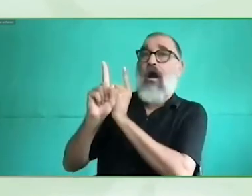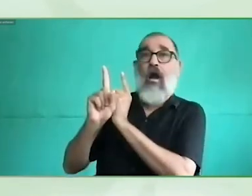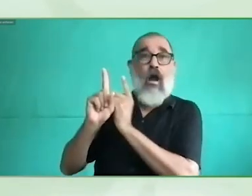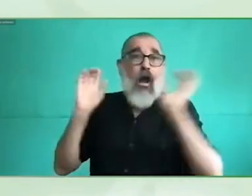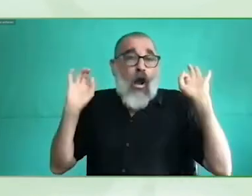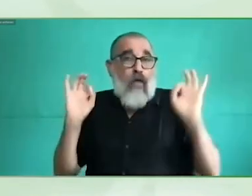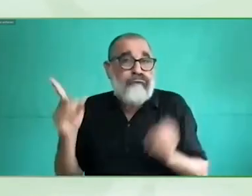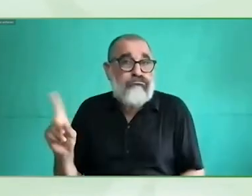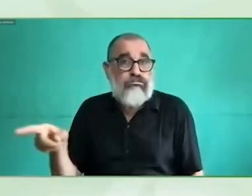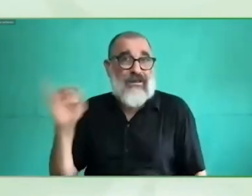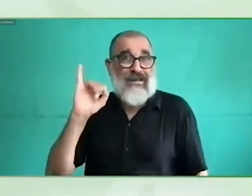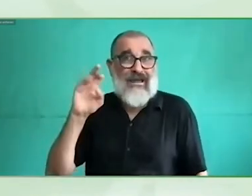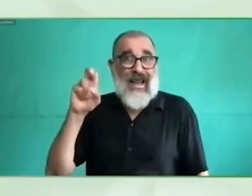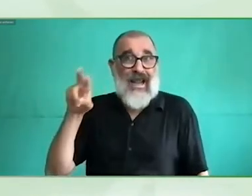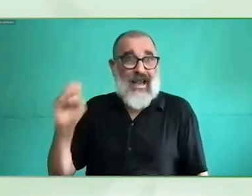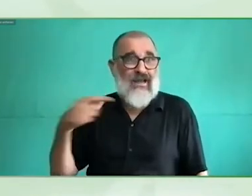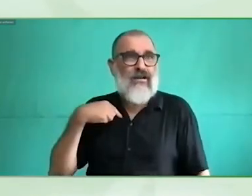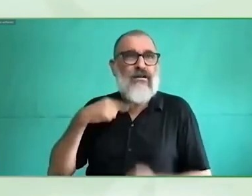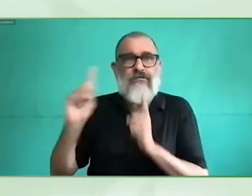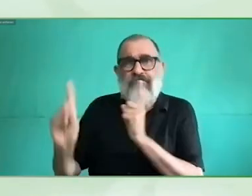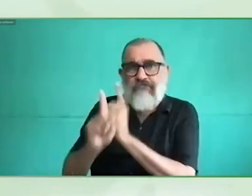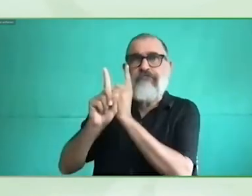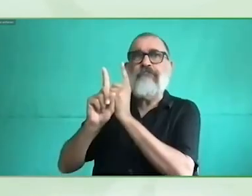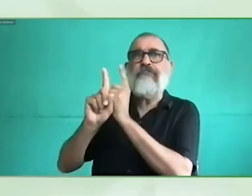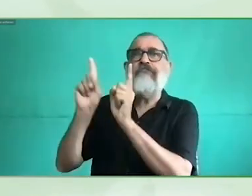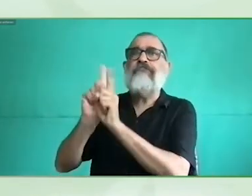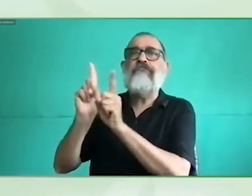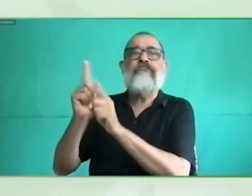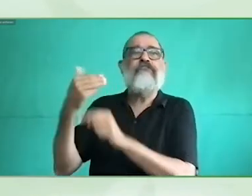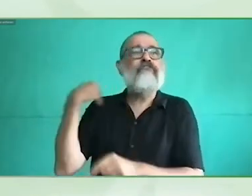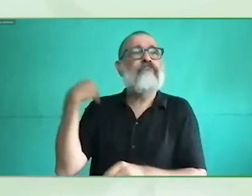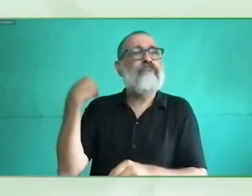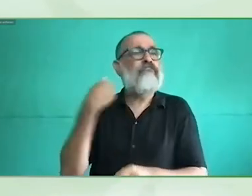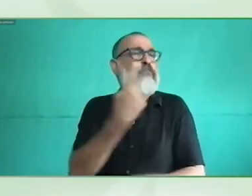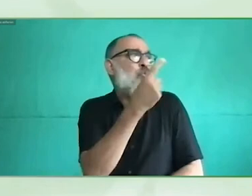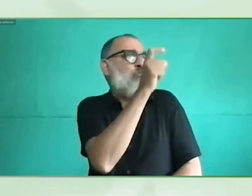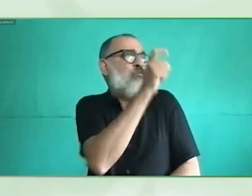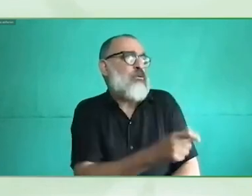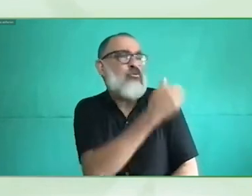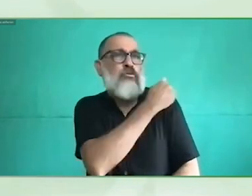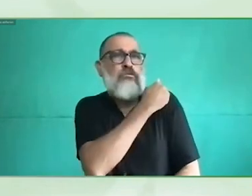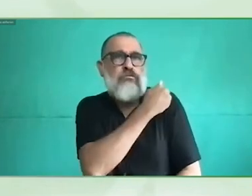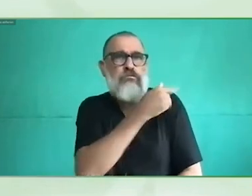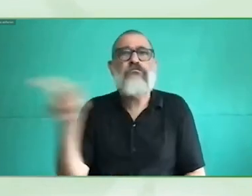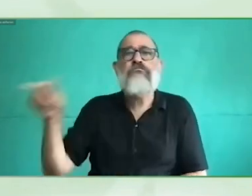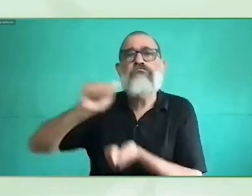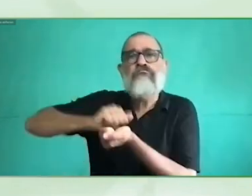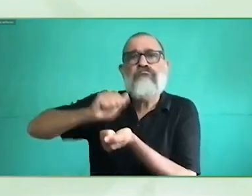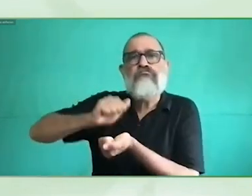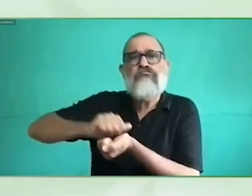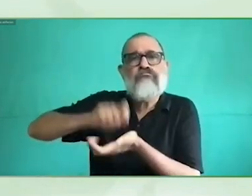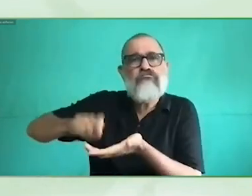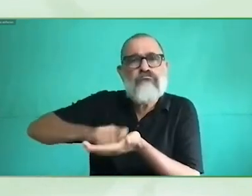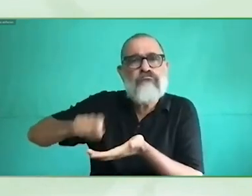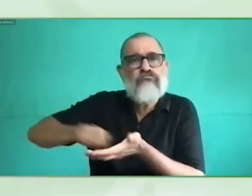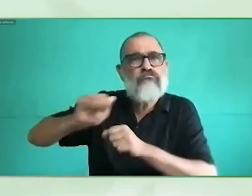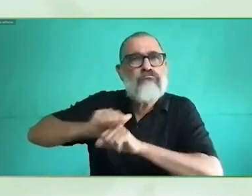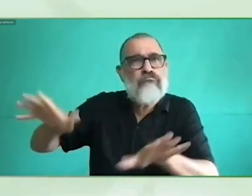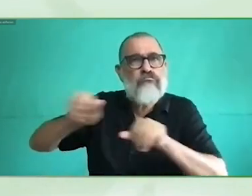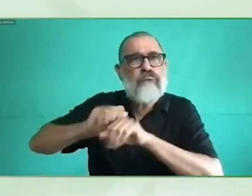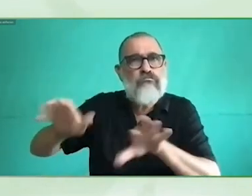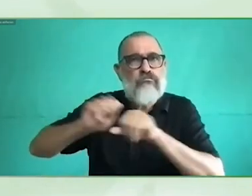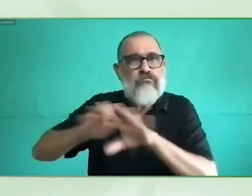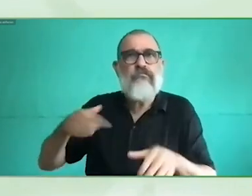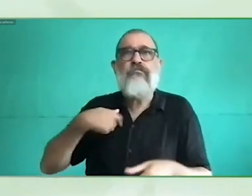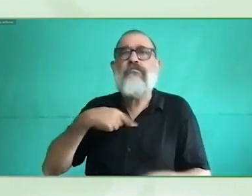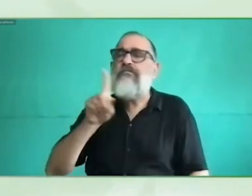el año 2021 online porque estábamos todavía en plena pandemia y este año tuvimos la oportunidad de tenerla aquí lo cual